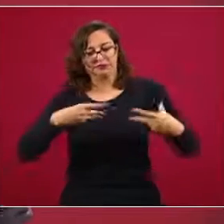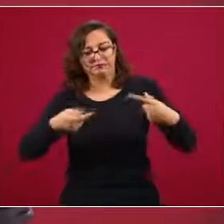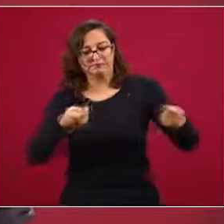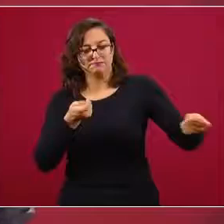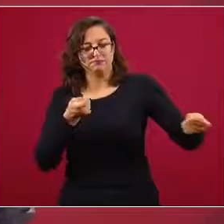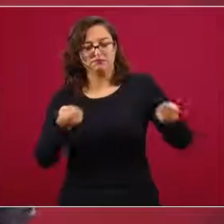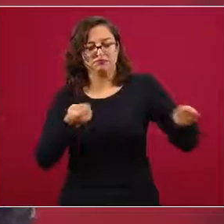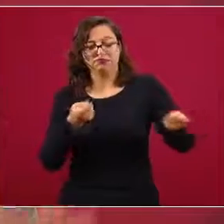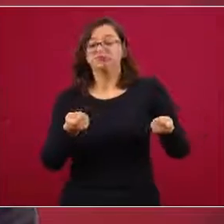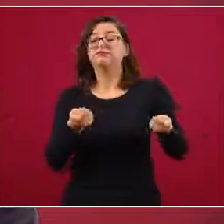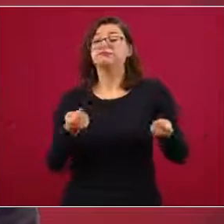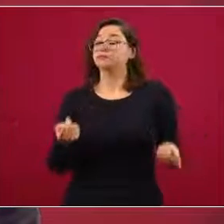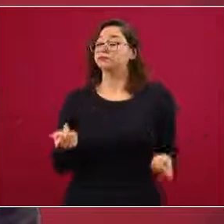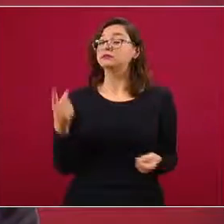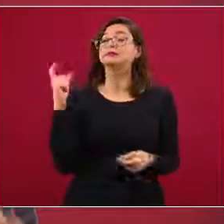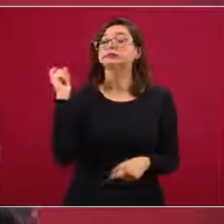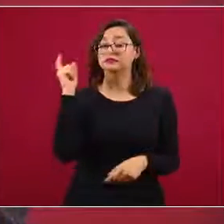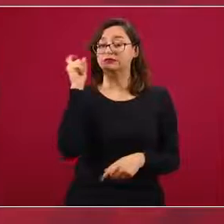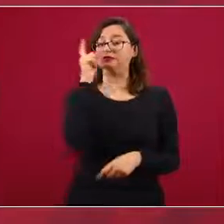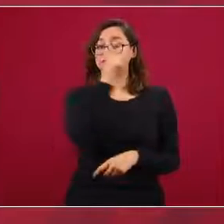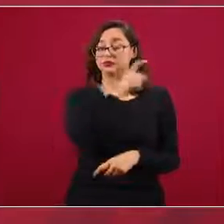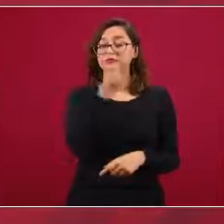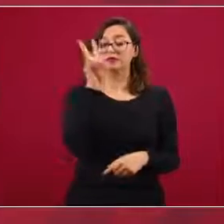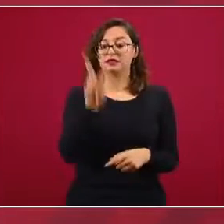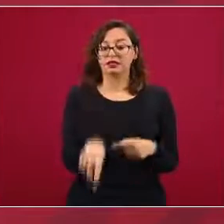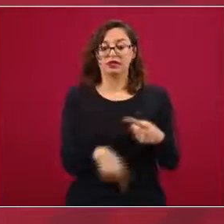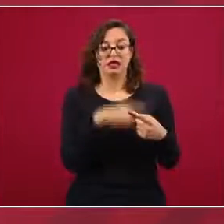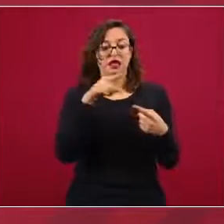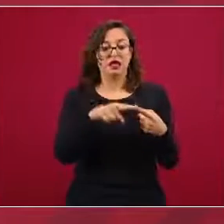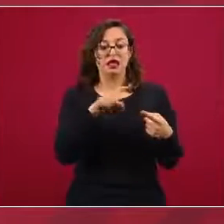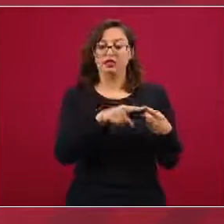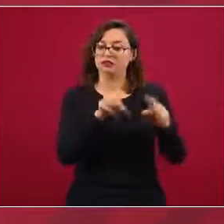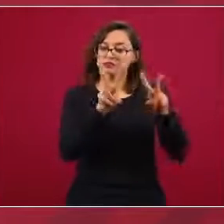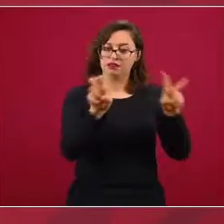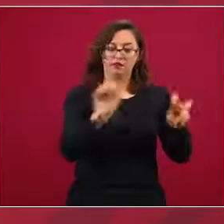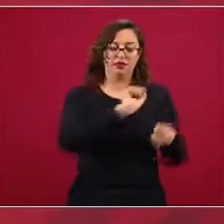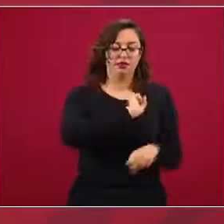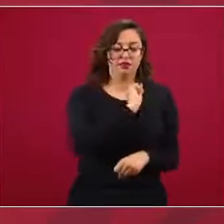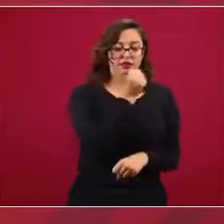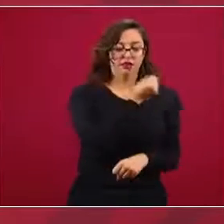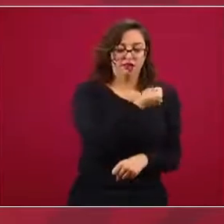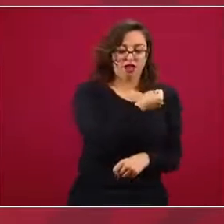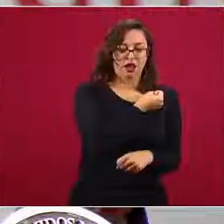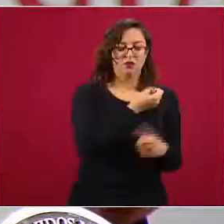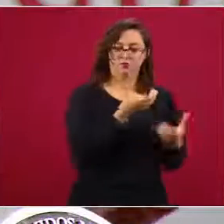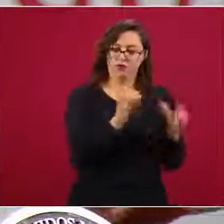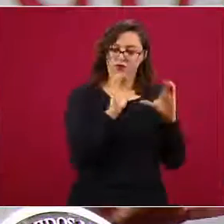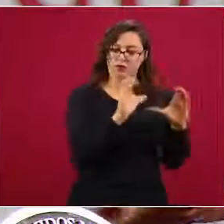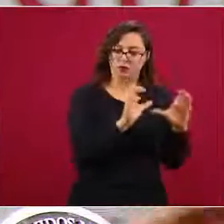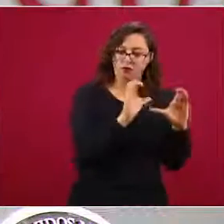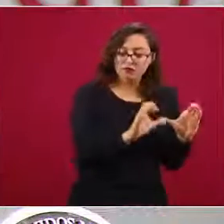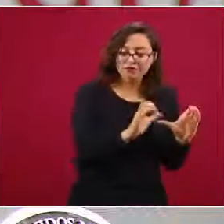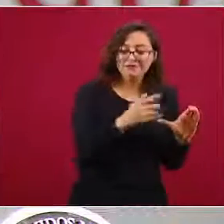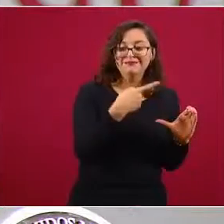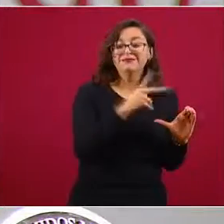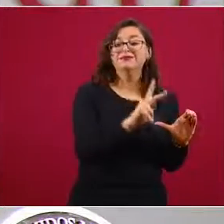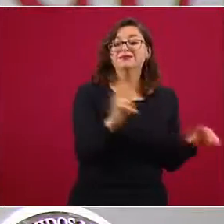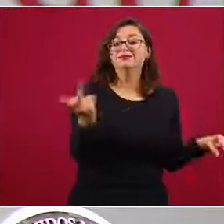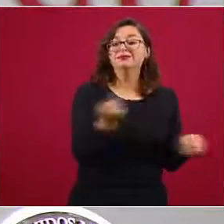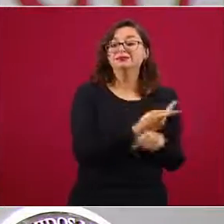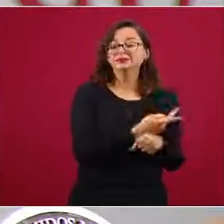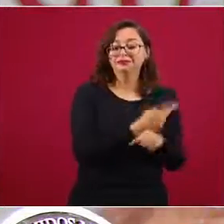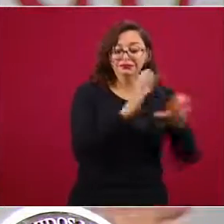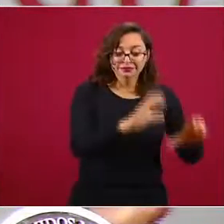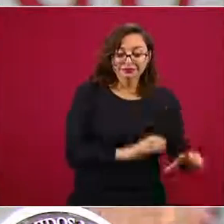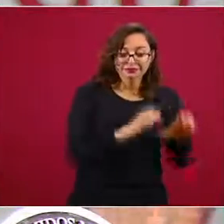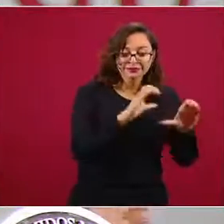tener conciencia que es un fenómeno muy complejo. Está la parte directa de la salud, pero entra en conflicto con la